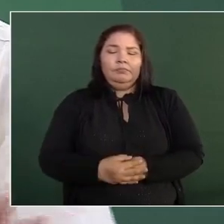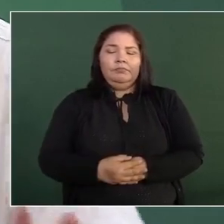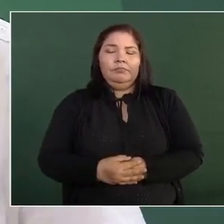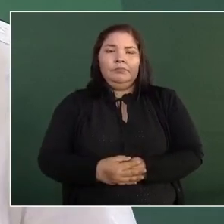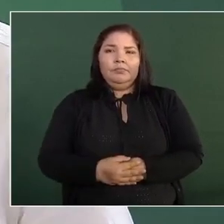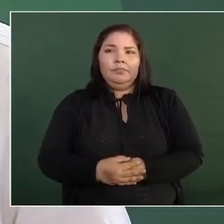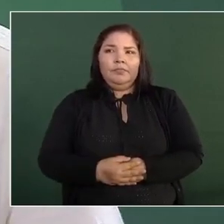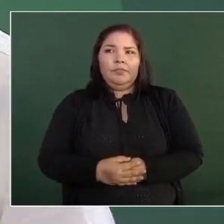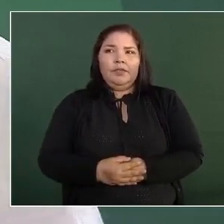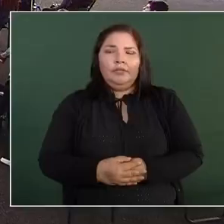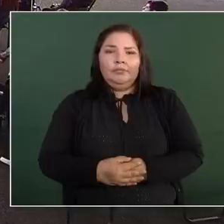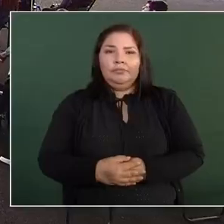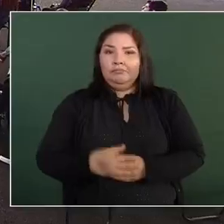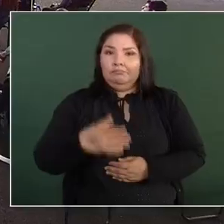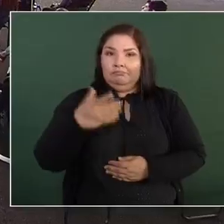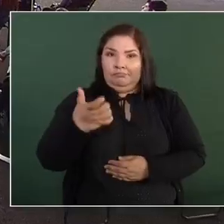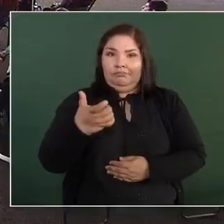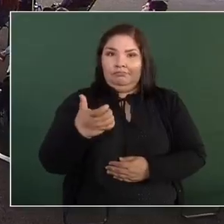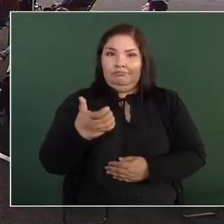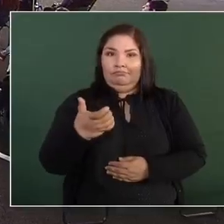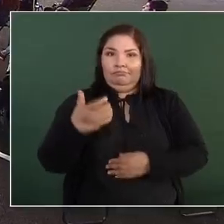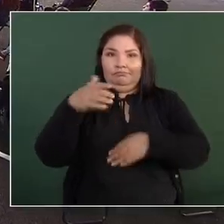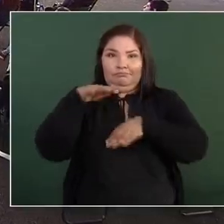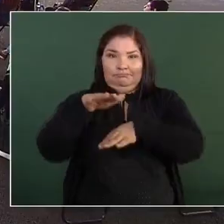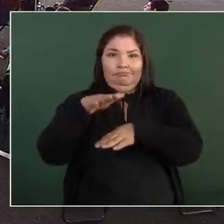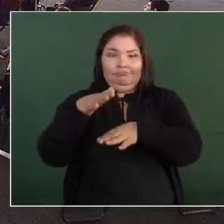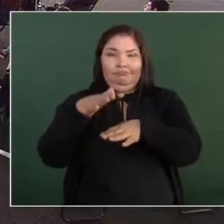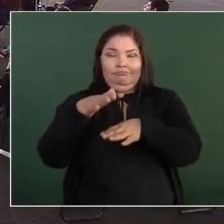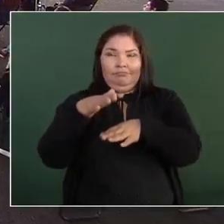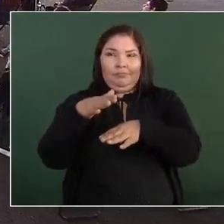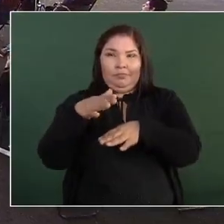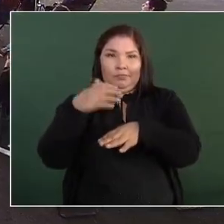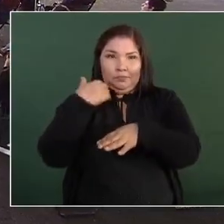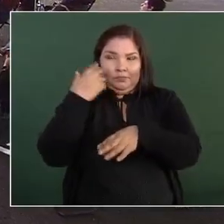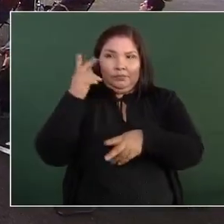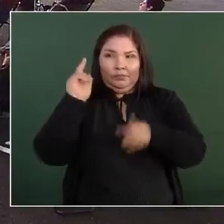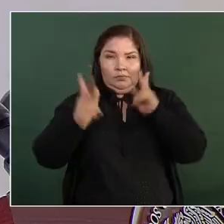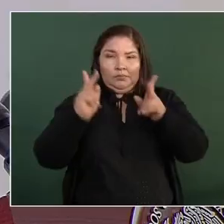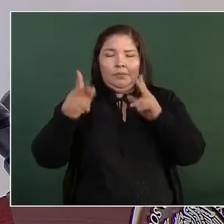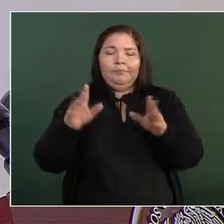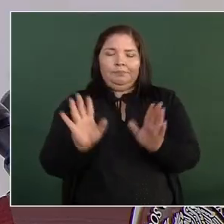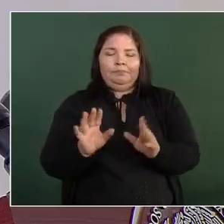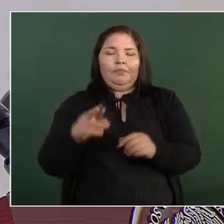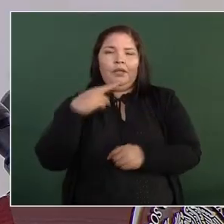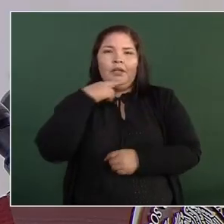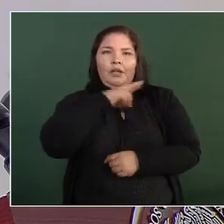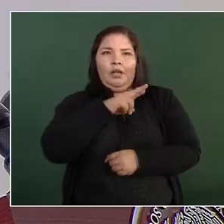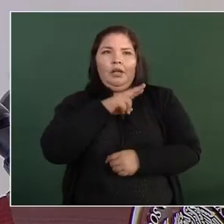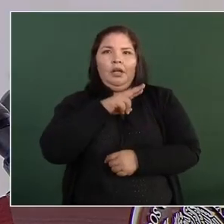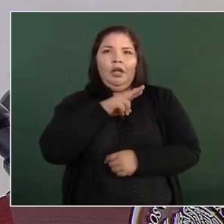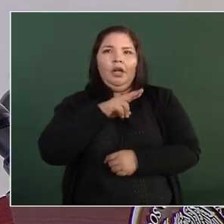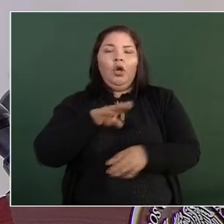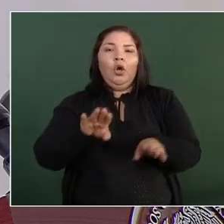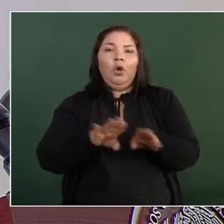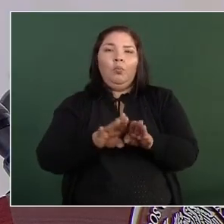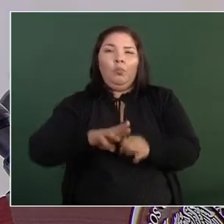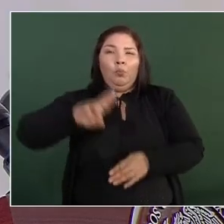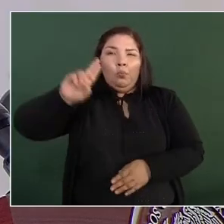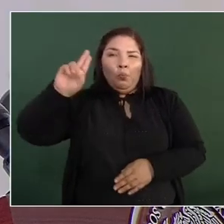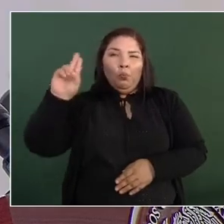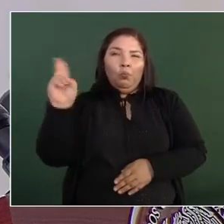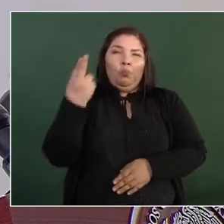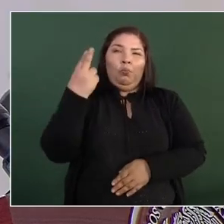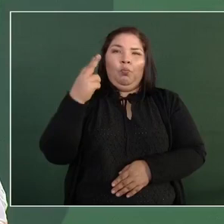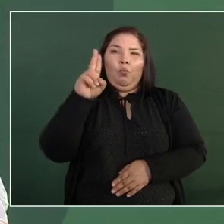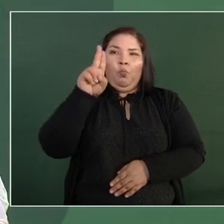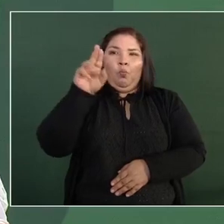y este es un tema que quiero que me permitan que lo trate, pero lo voy a hacer muy rápido, el tema de la Universidad Autónoma de